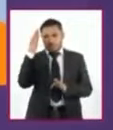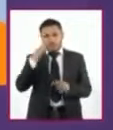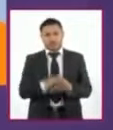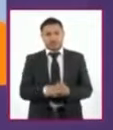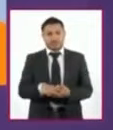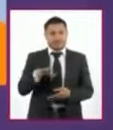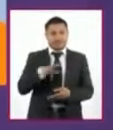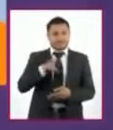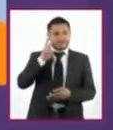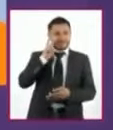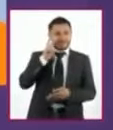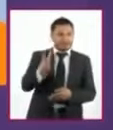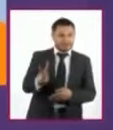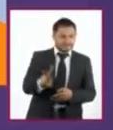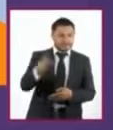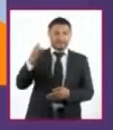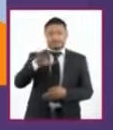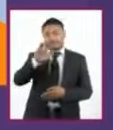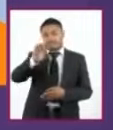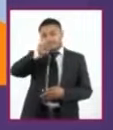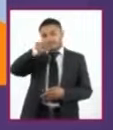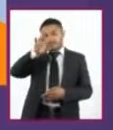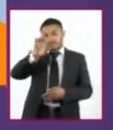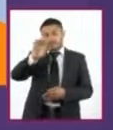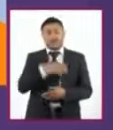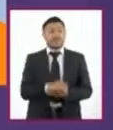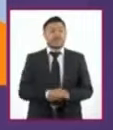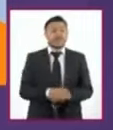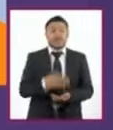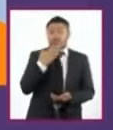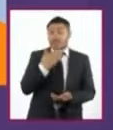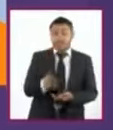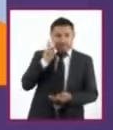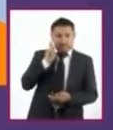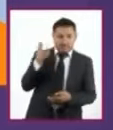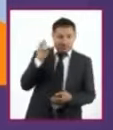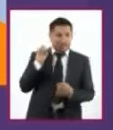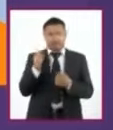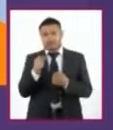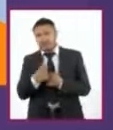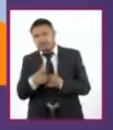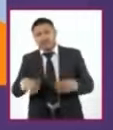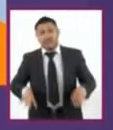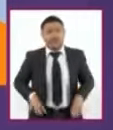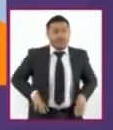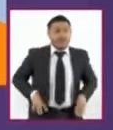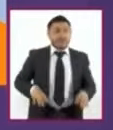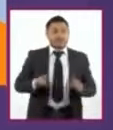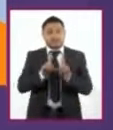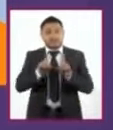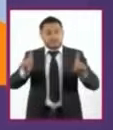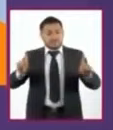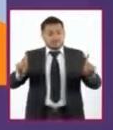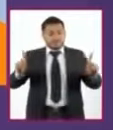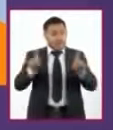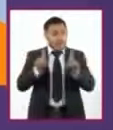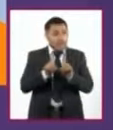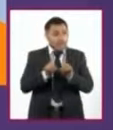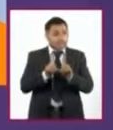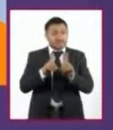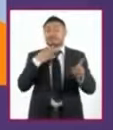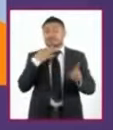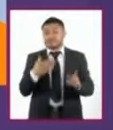Para comprobar si es un eje de simetría, veamos si alguno de los objetos están a la misma distancia del eje de simetría que